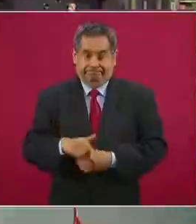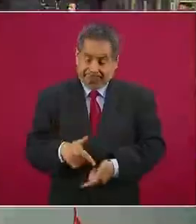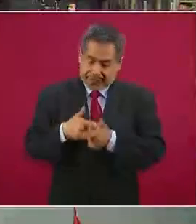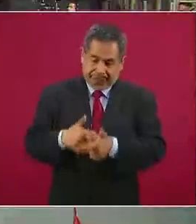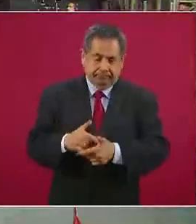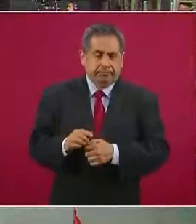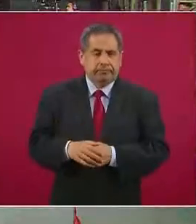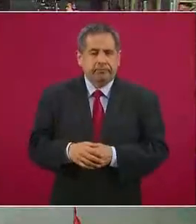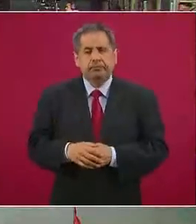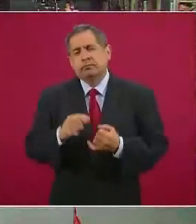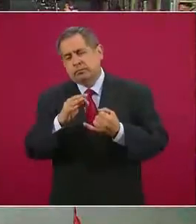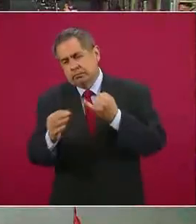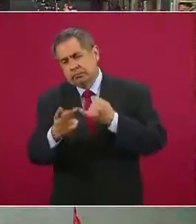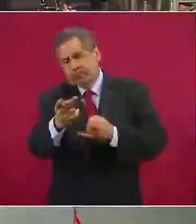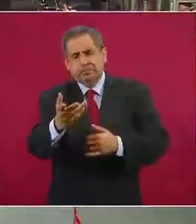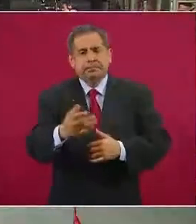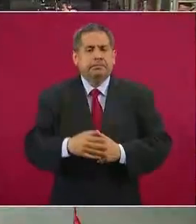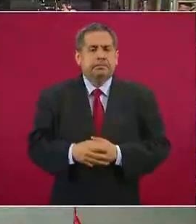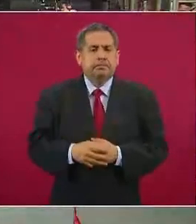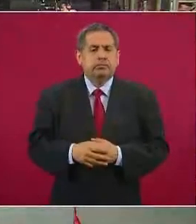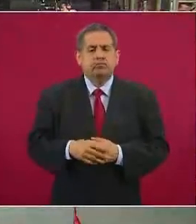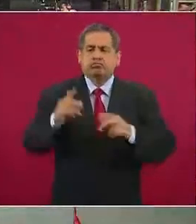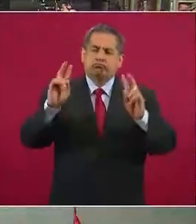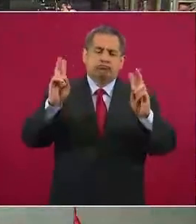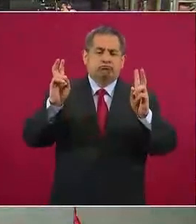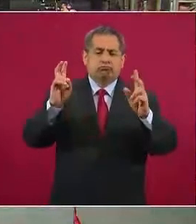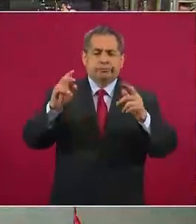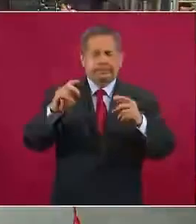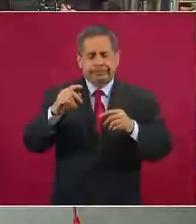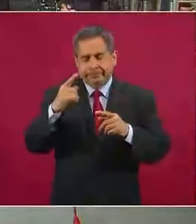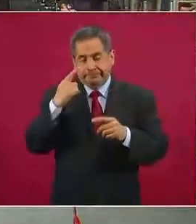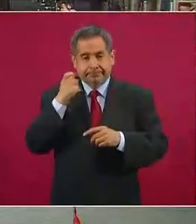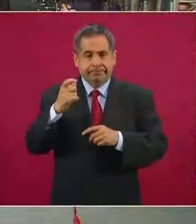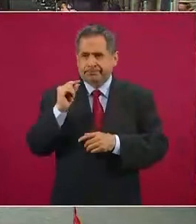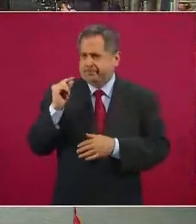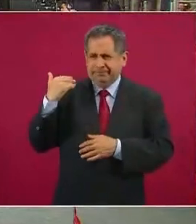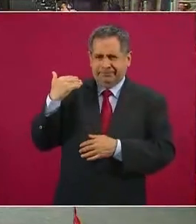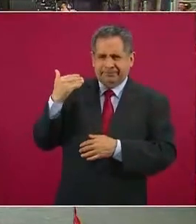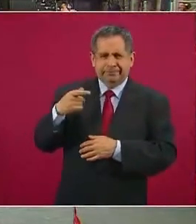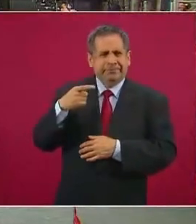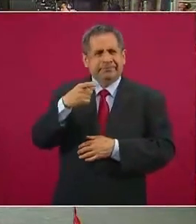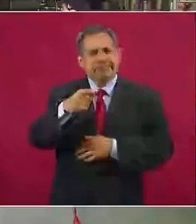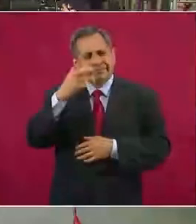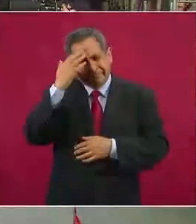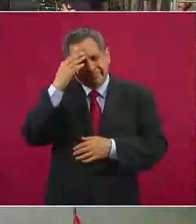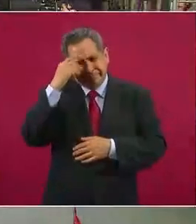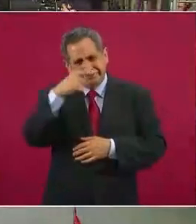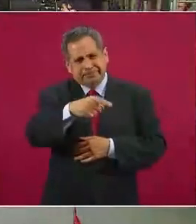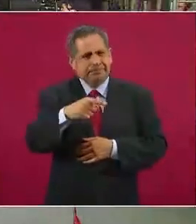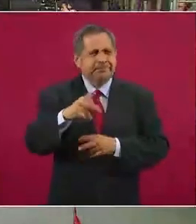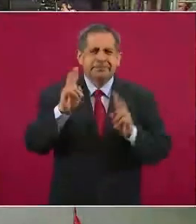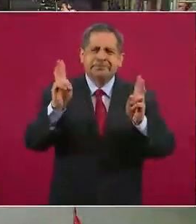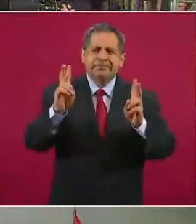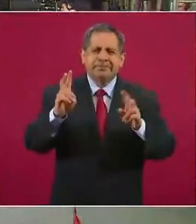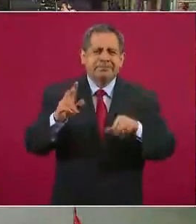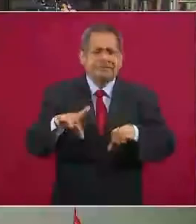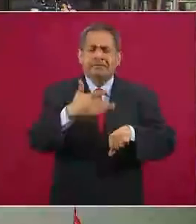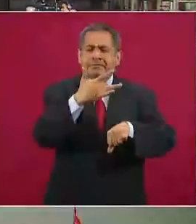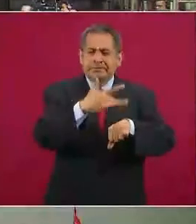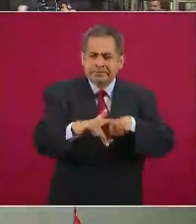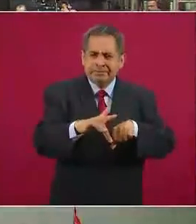Y la última pregunta, presidente. Se dio un tema pues controversial en estos últimos días con el retiro de los quesos y los yogurts,